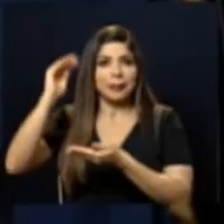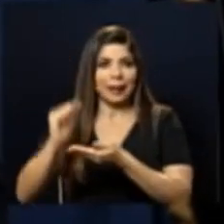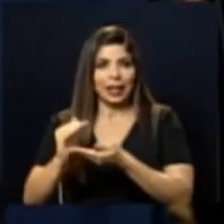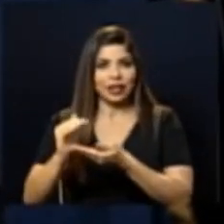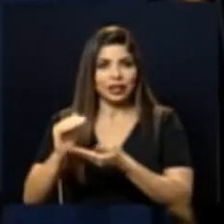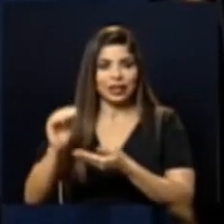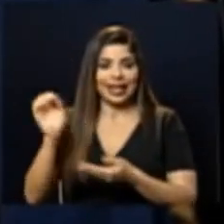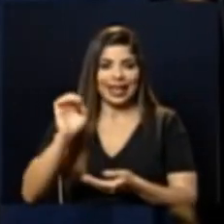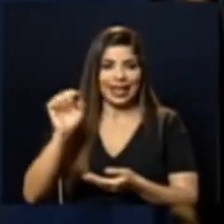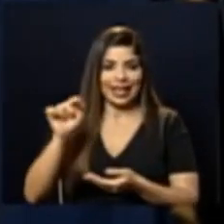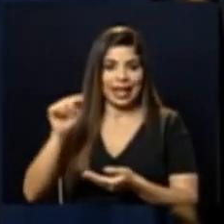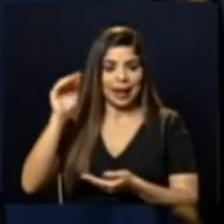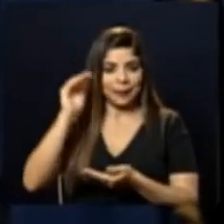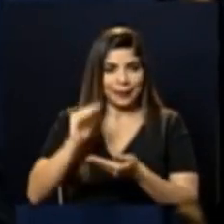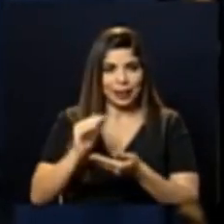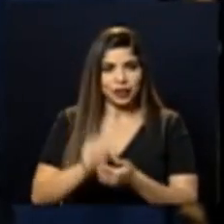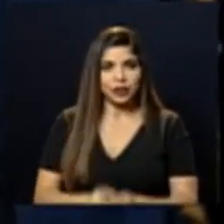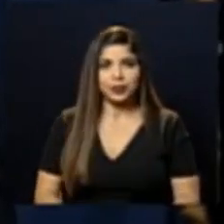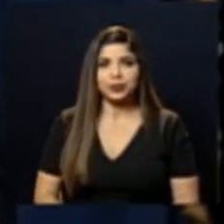energía.